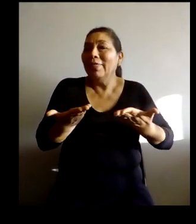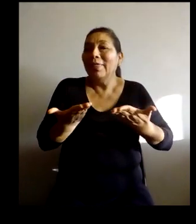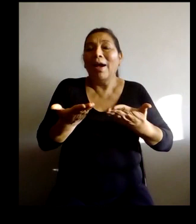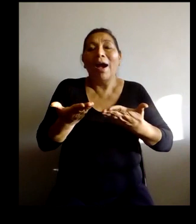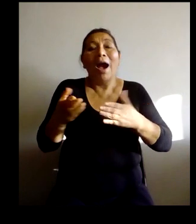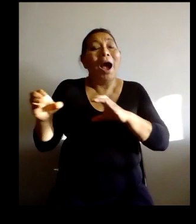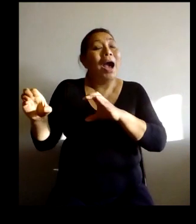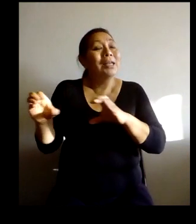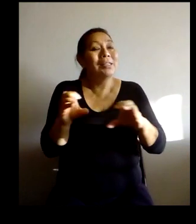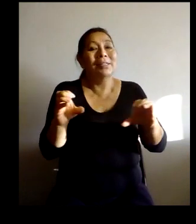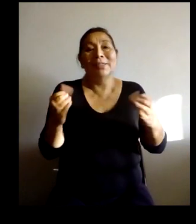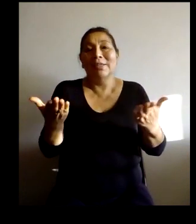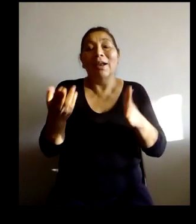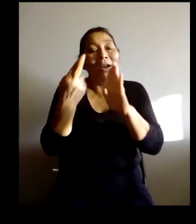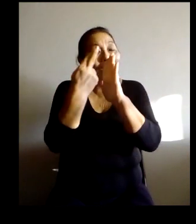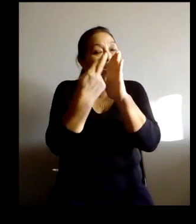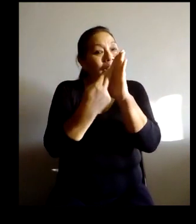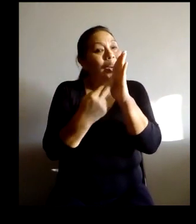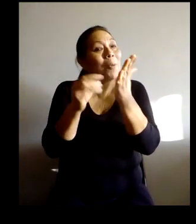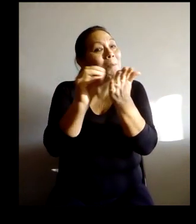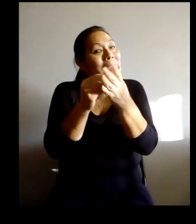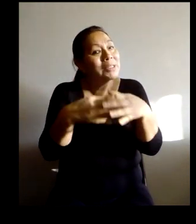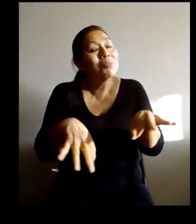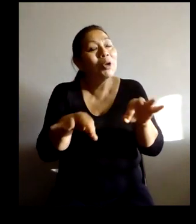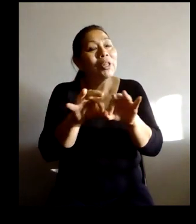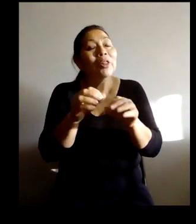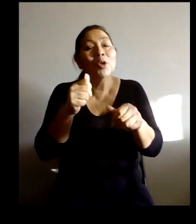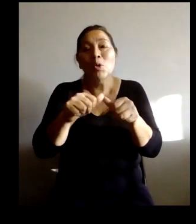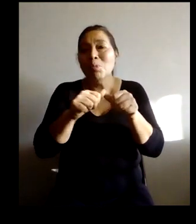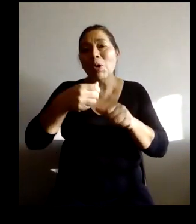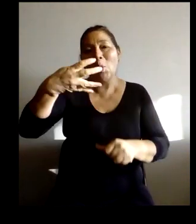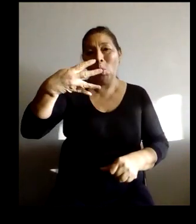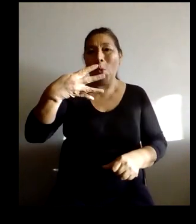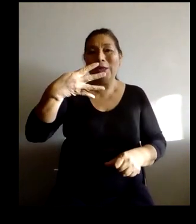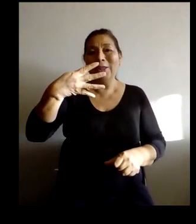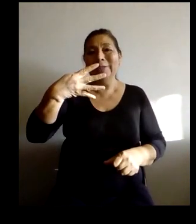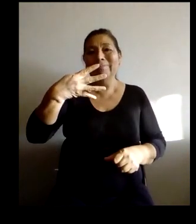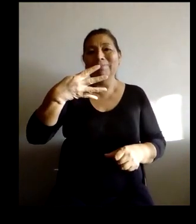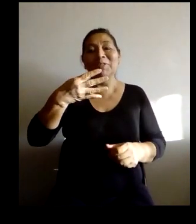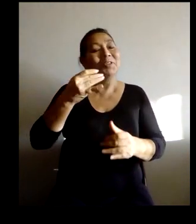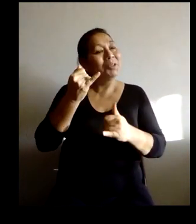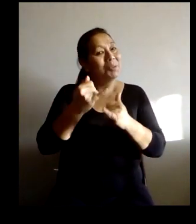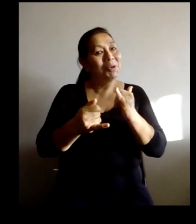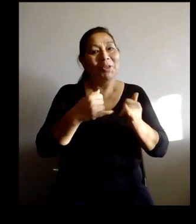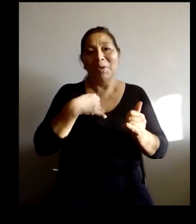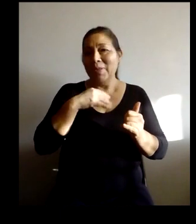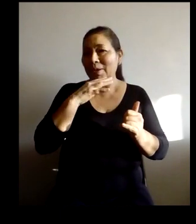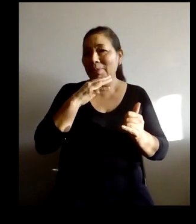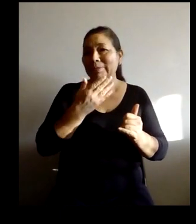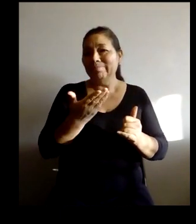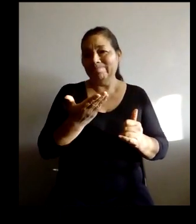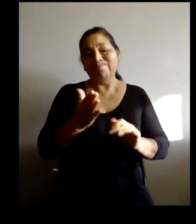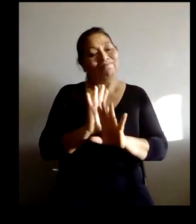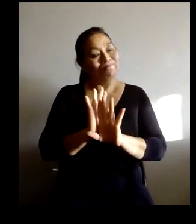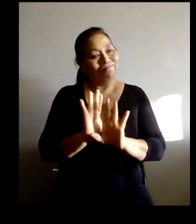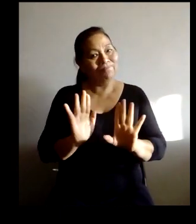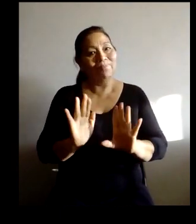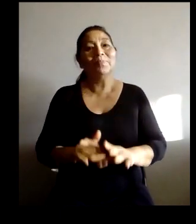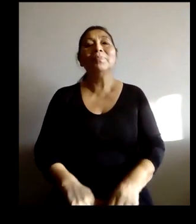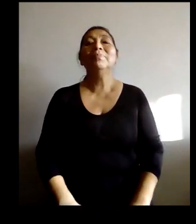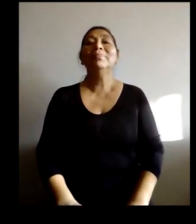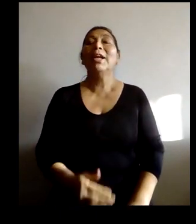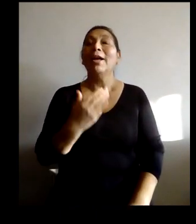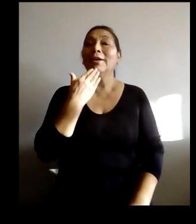ser atendible en la aplicación de la regla sustancial 4. En ese escenario he concluido, señores magistrados.